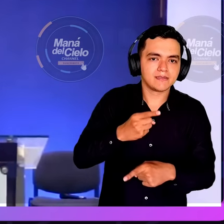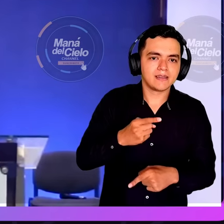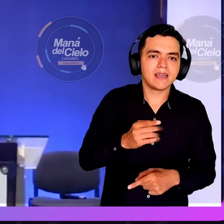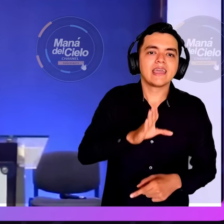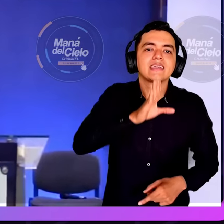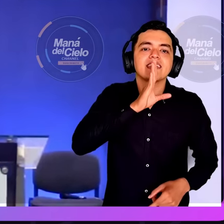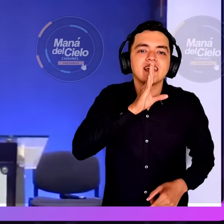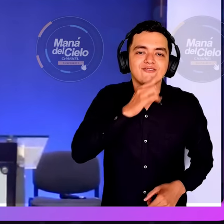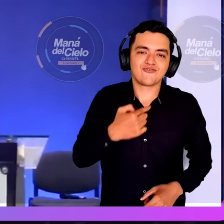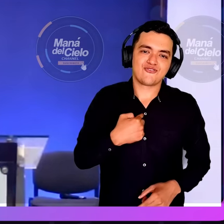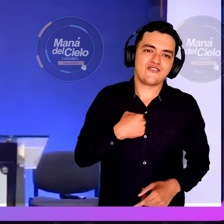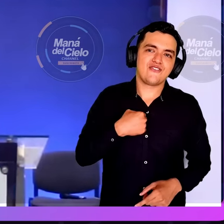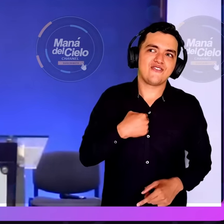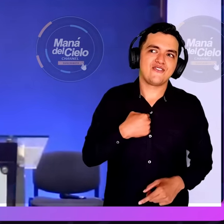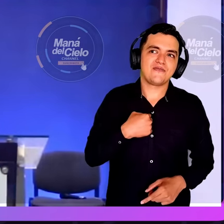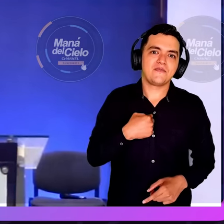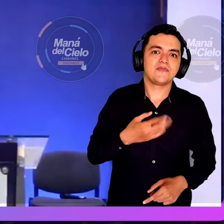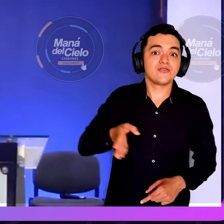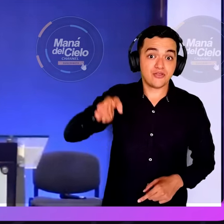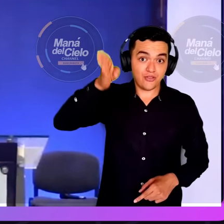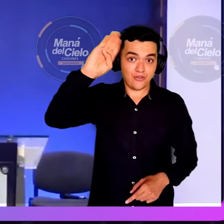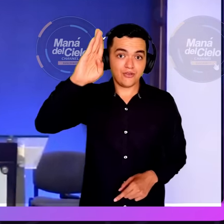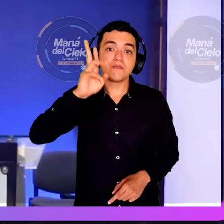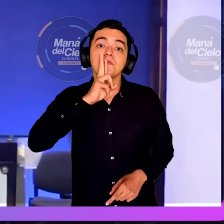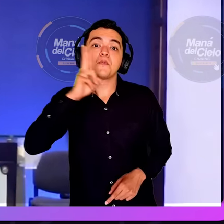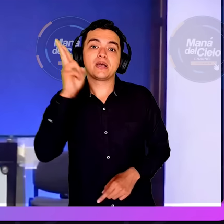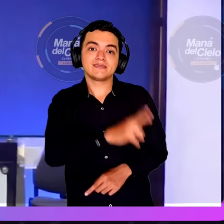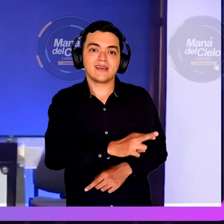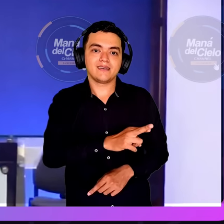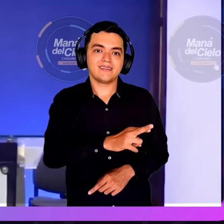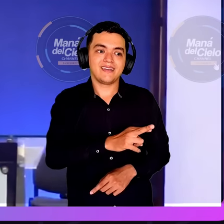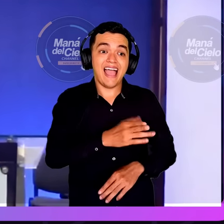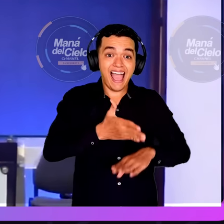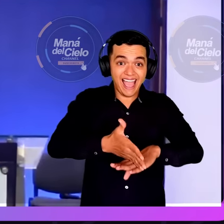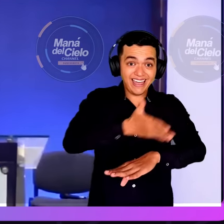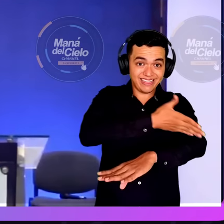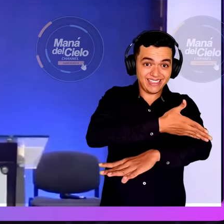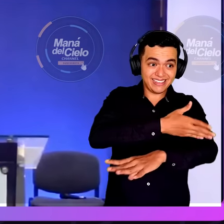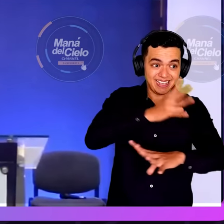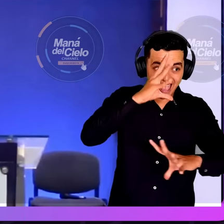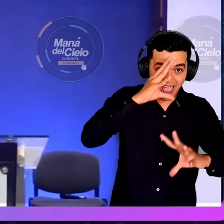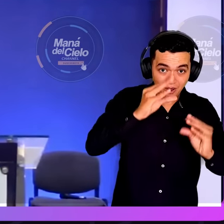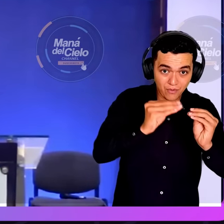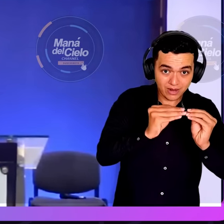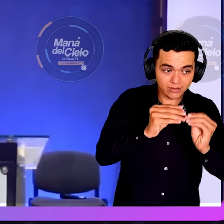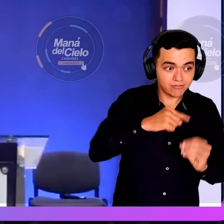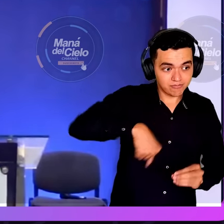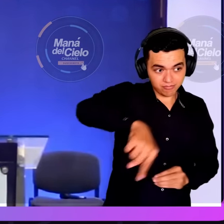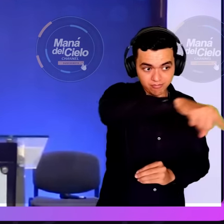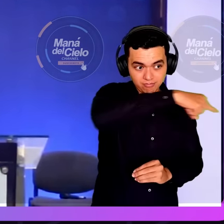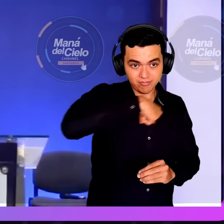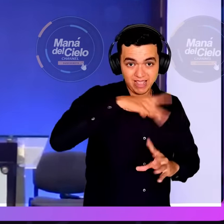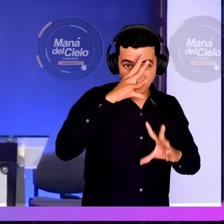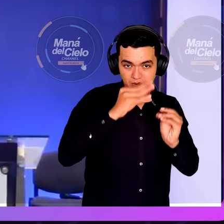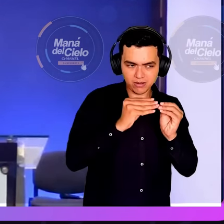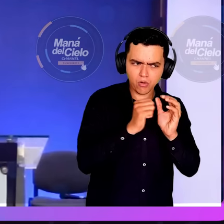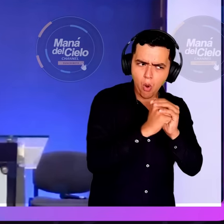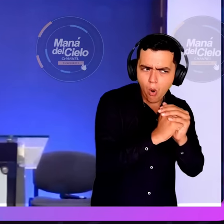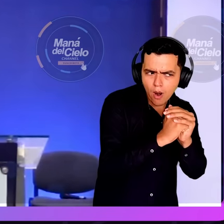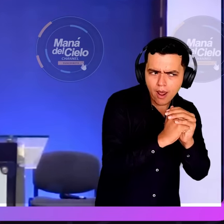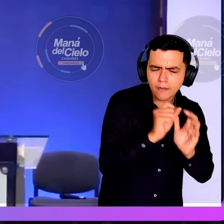no le digo, papi, no sé si tenga la razón, mi amor, no estoy de acuerdo, pero ya nosotros estamos enseñados a esto. Que nos respetan, oremos a ver quién tiene la